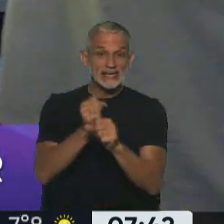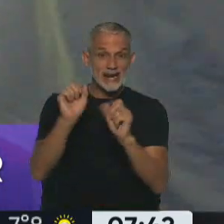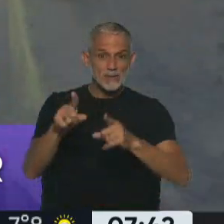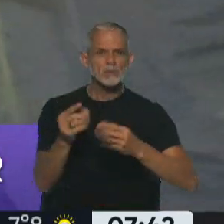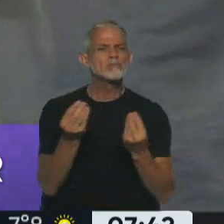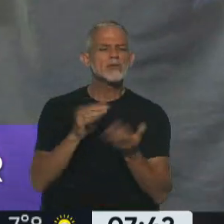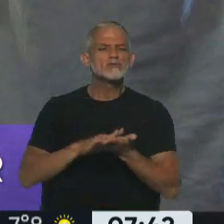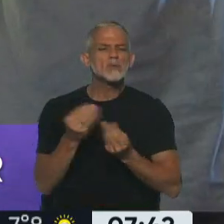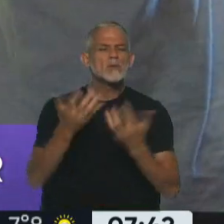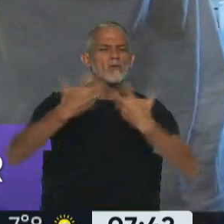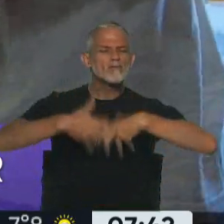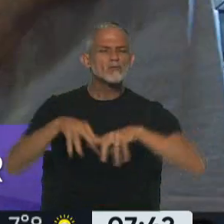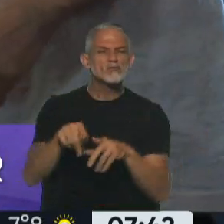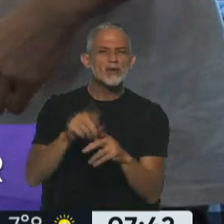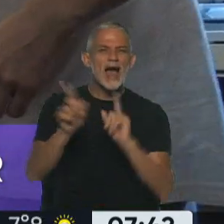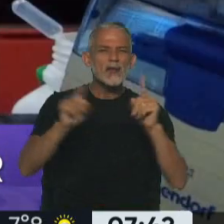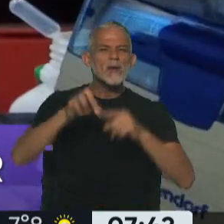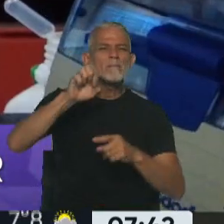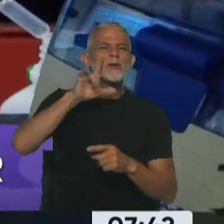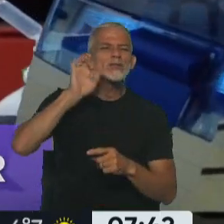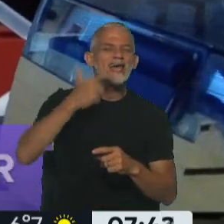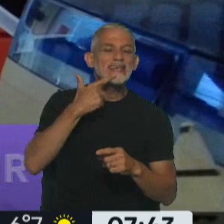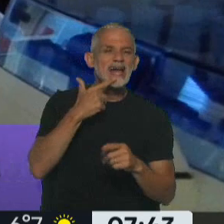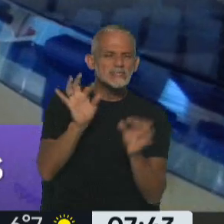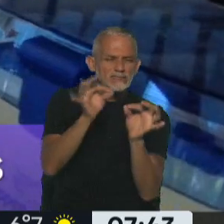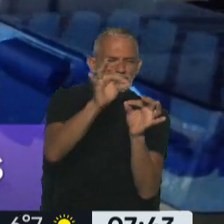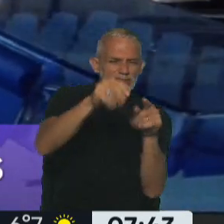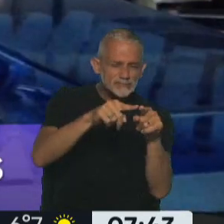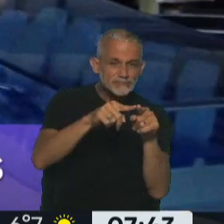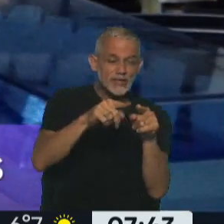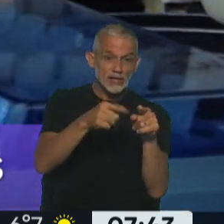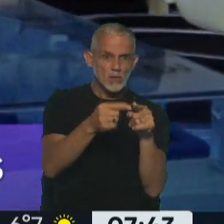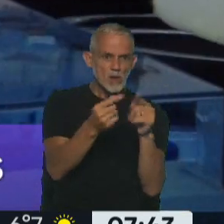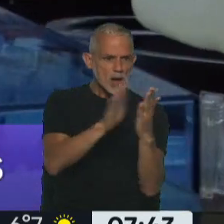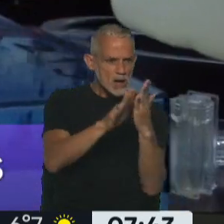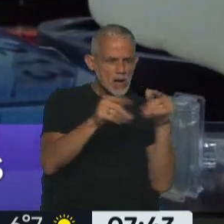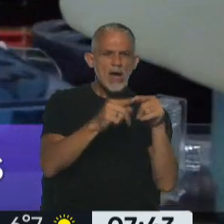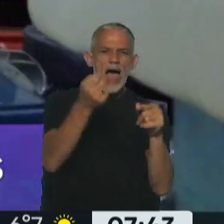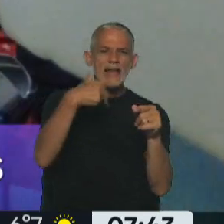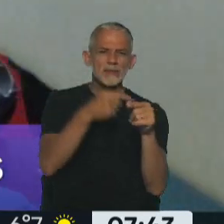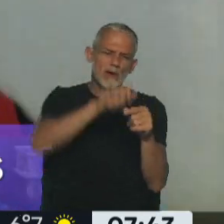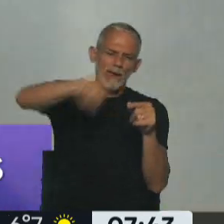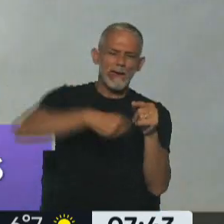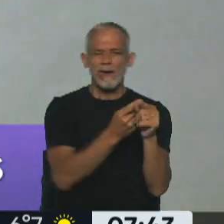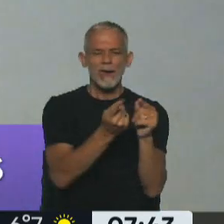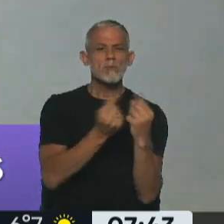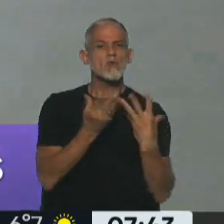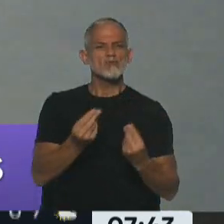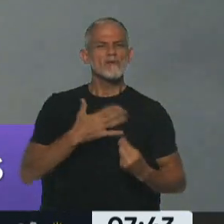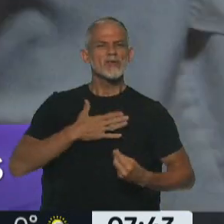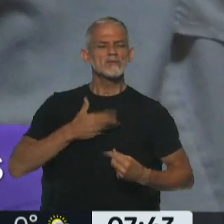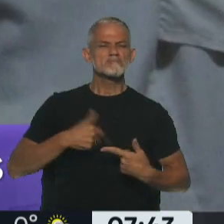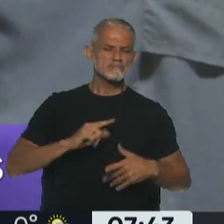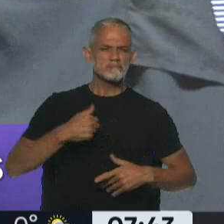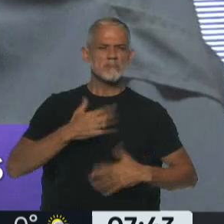basa sobre el funcionamiento de ciertas proteínas de los gérmenes que permiten escapar de los antibióticos y defender el organismo en caso